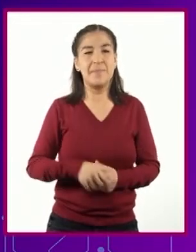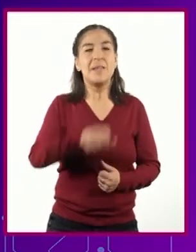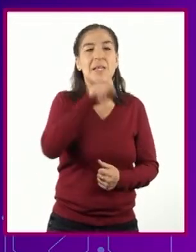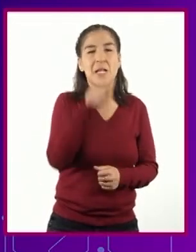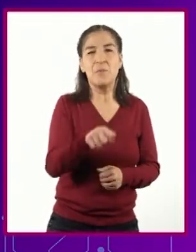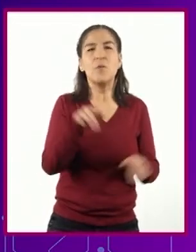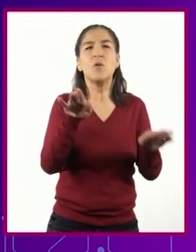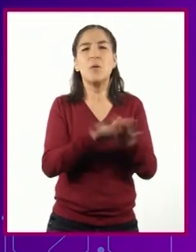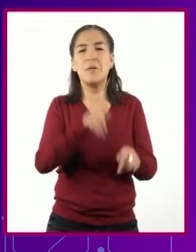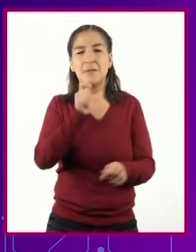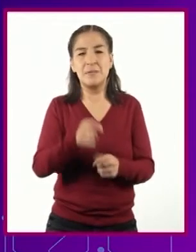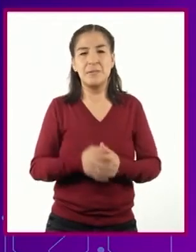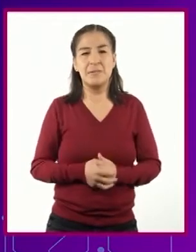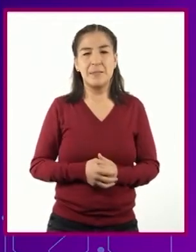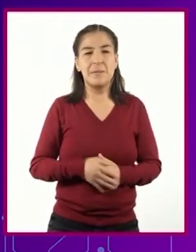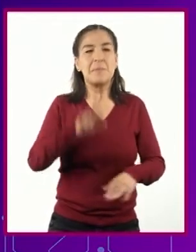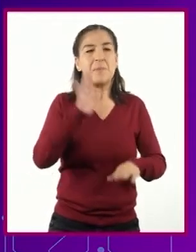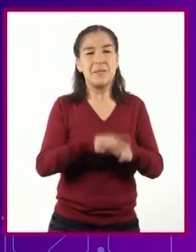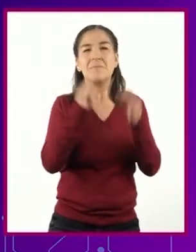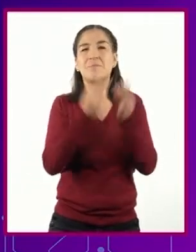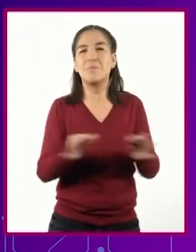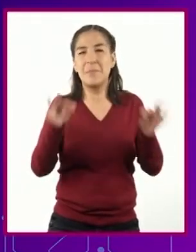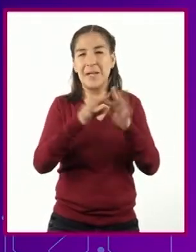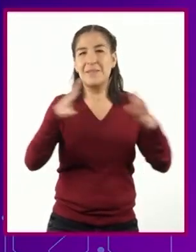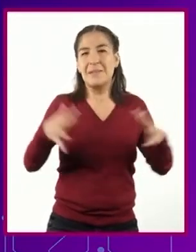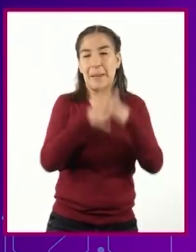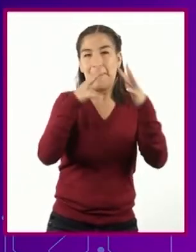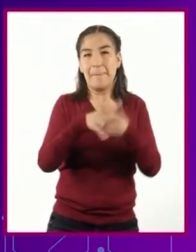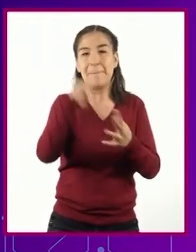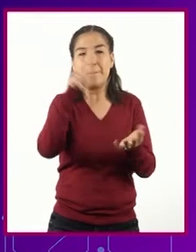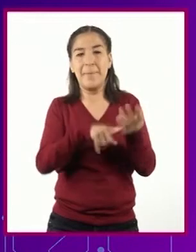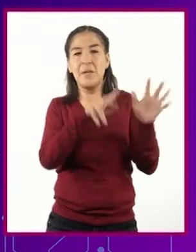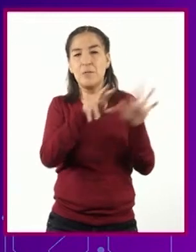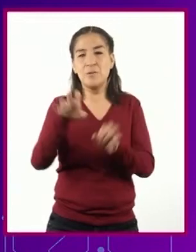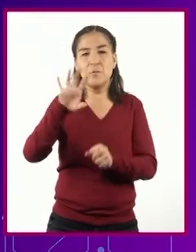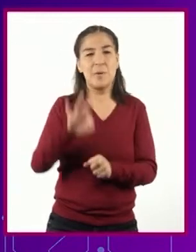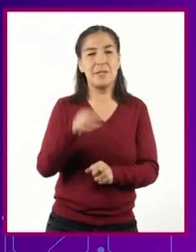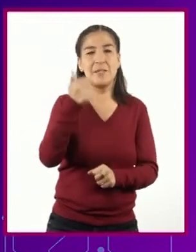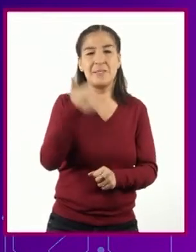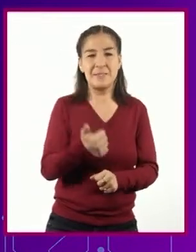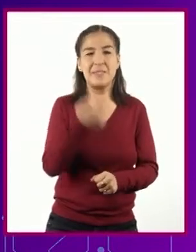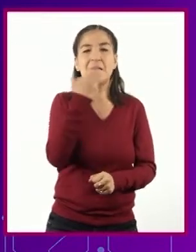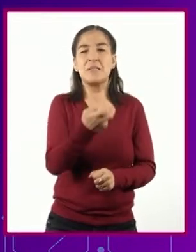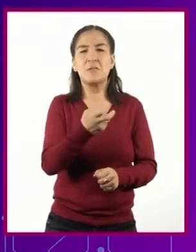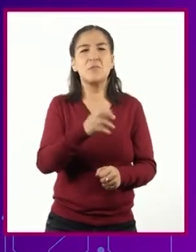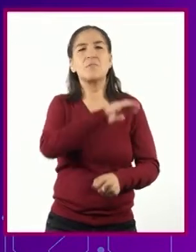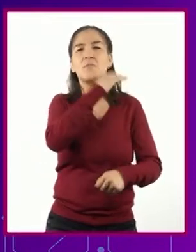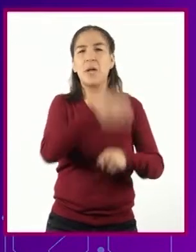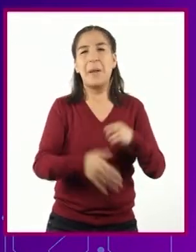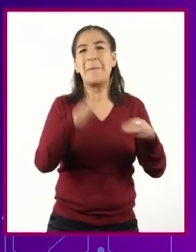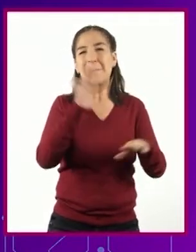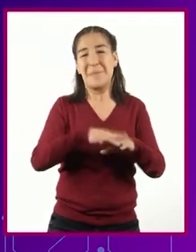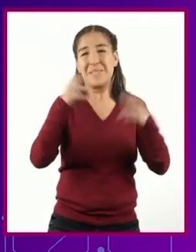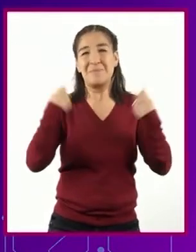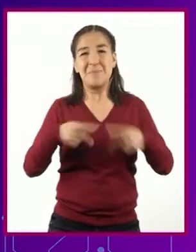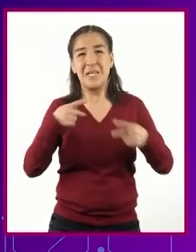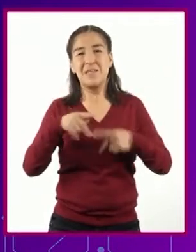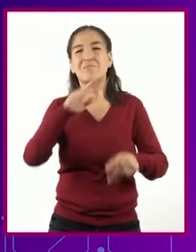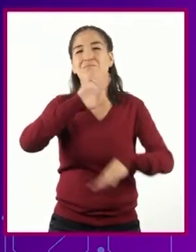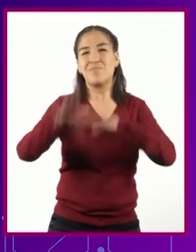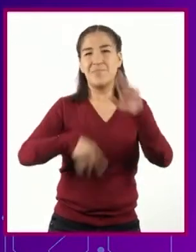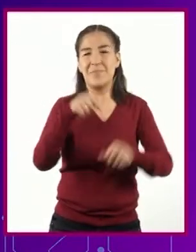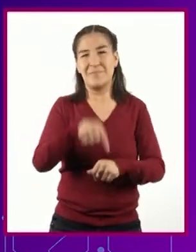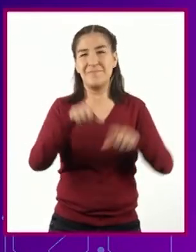uno de los antecedentes más importantes para la Guerra de 1846, que culminó con la pérdida de más de la mitad del territorio